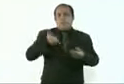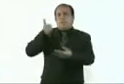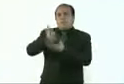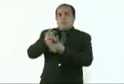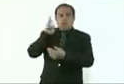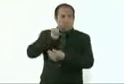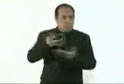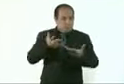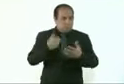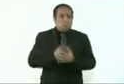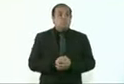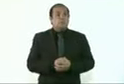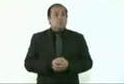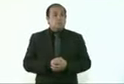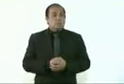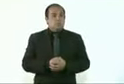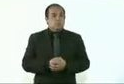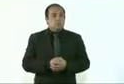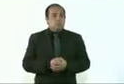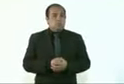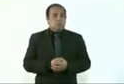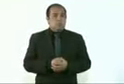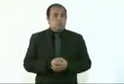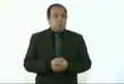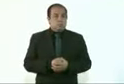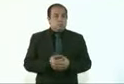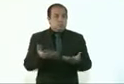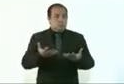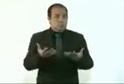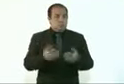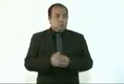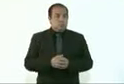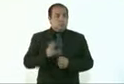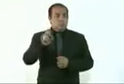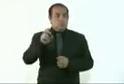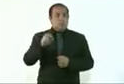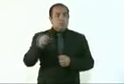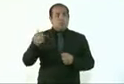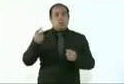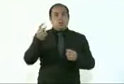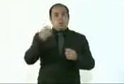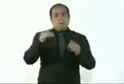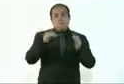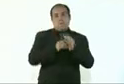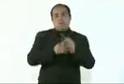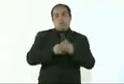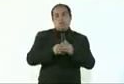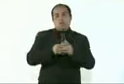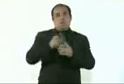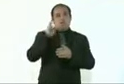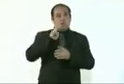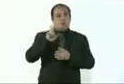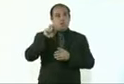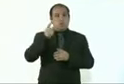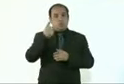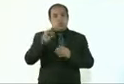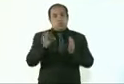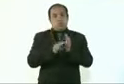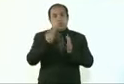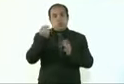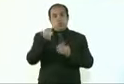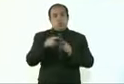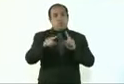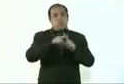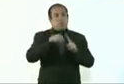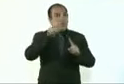prueba. Entonces, hicimos 30.000 pruebas ayer y 31.9 fue la positividad del día de